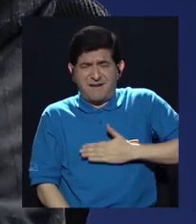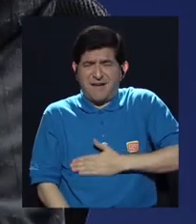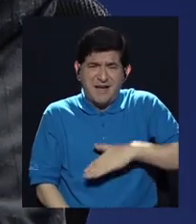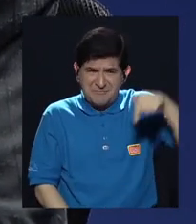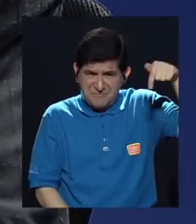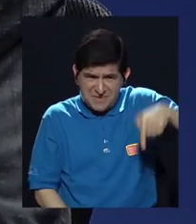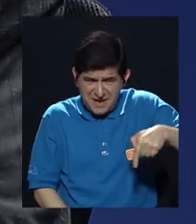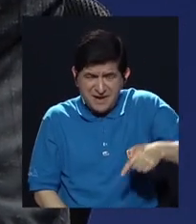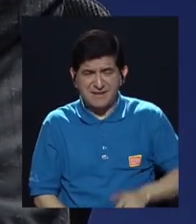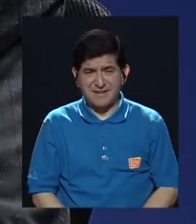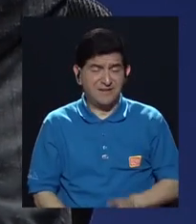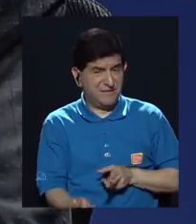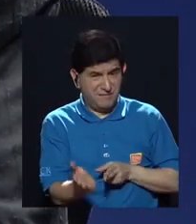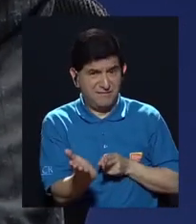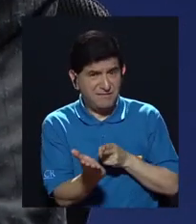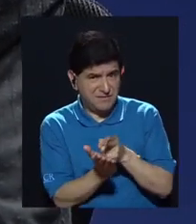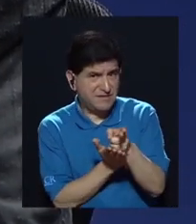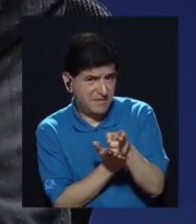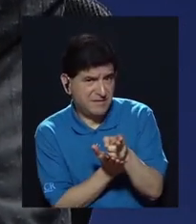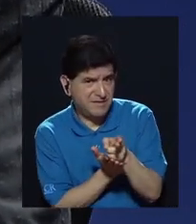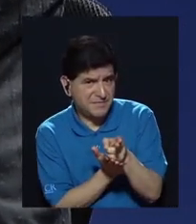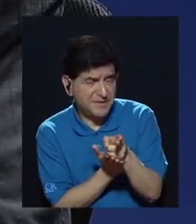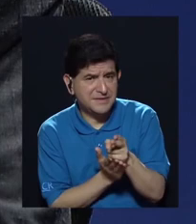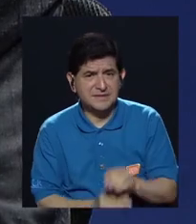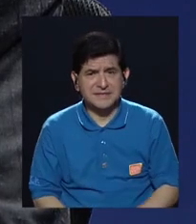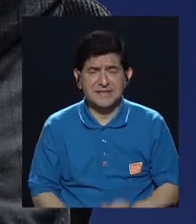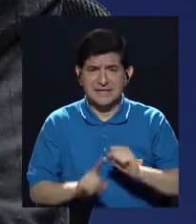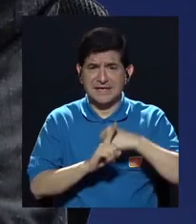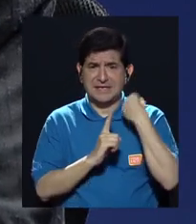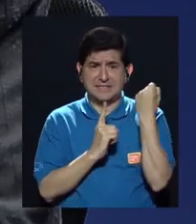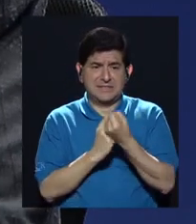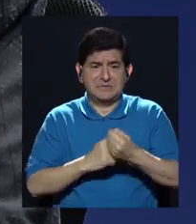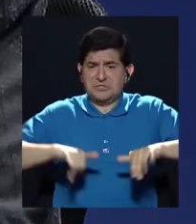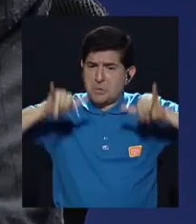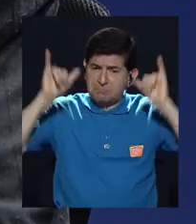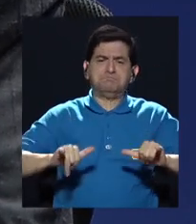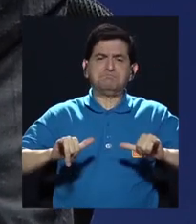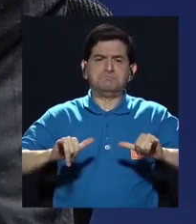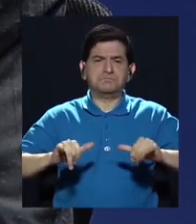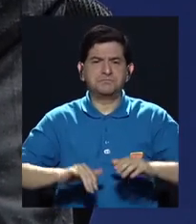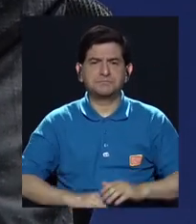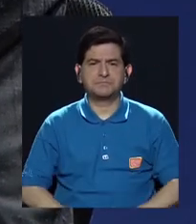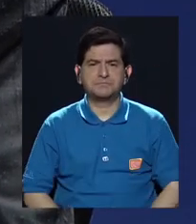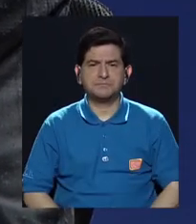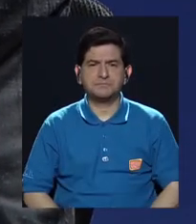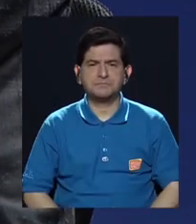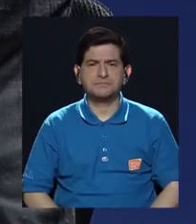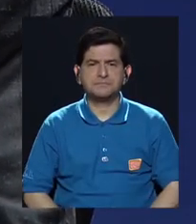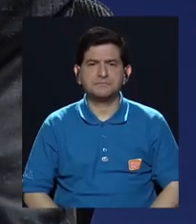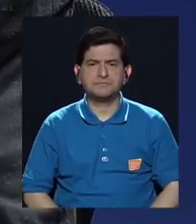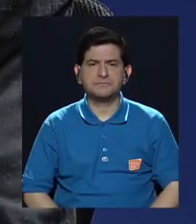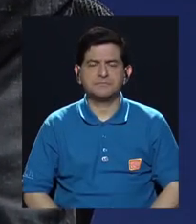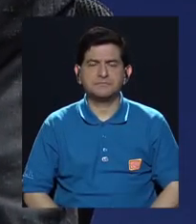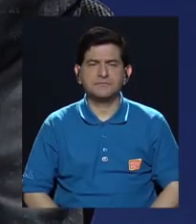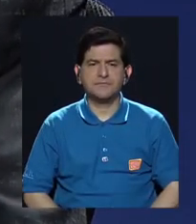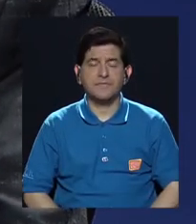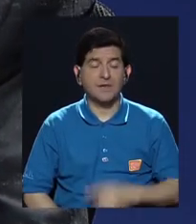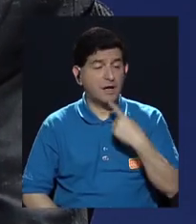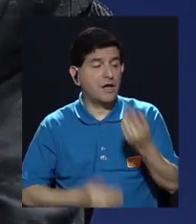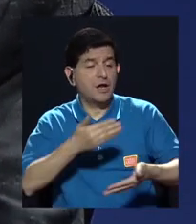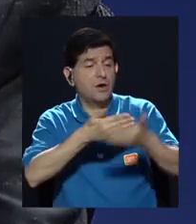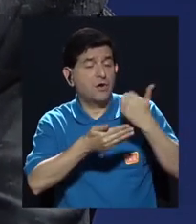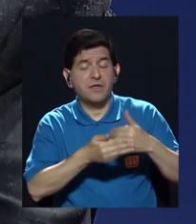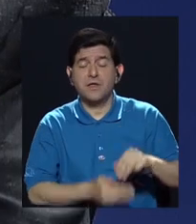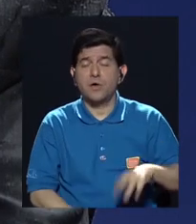hambre, francamente, era rey. Y entonces, lo